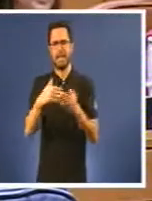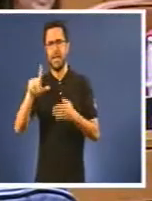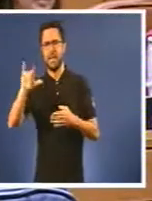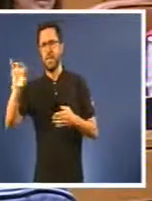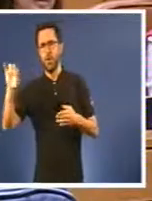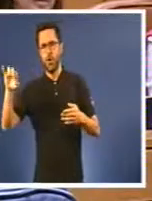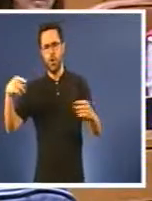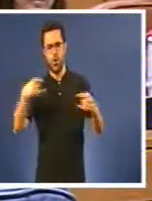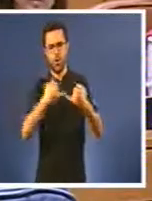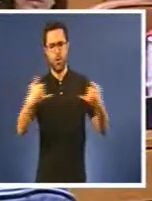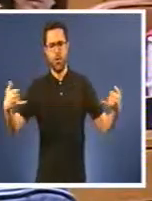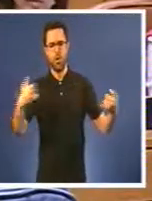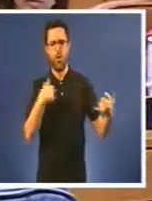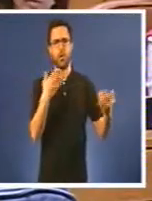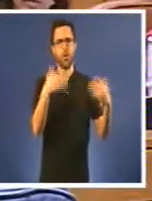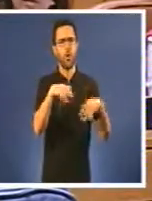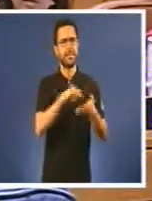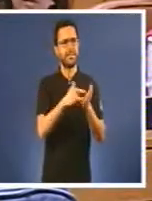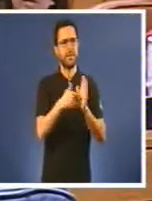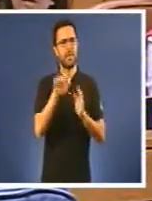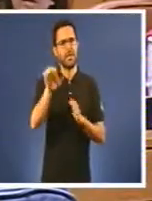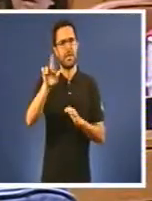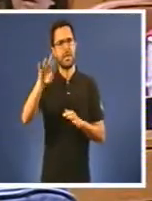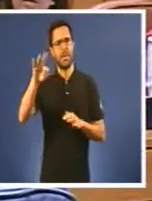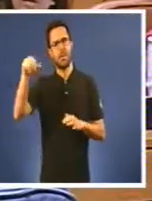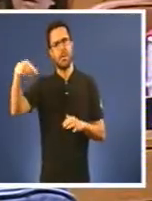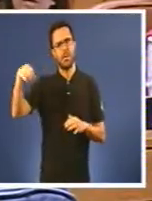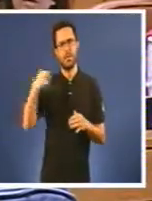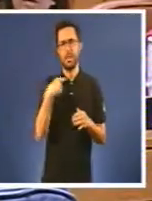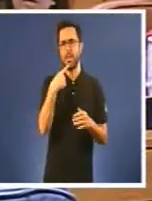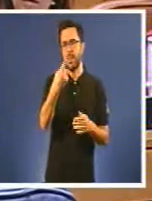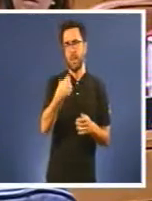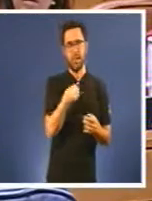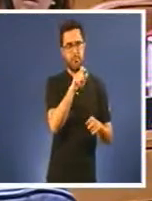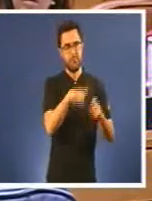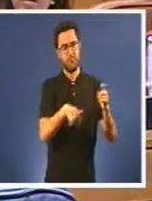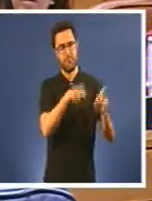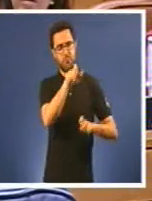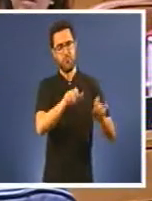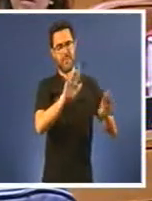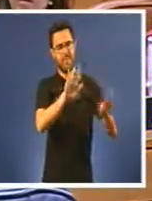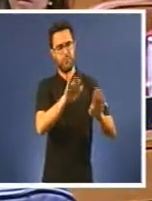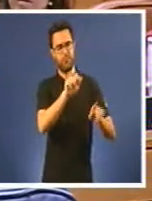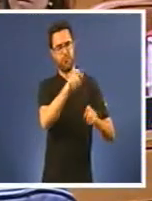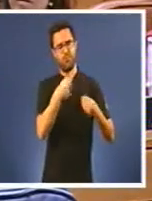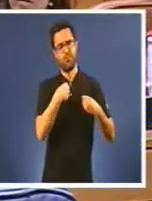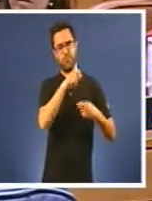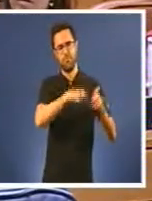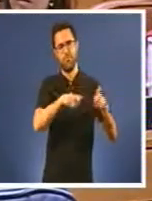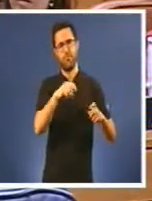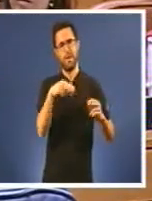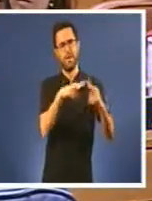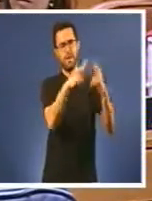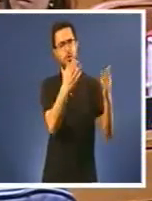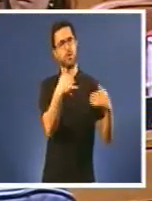ERTMS? Vayan a París e digan aos cidadáns de París que teñen un sistema inseguro. Non saben vostedes que o AVE Madrid-Sevilla tampouco ten